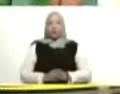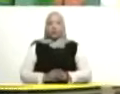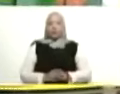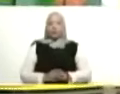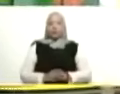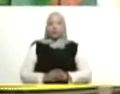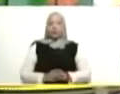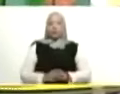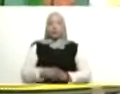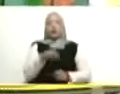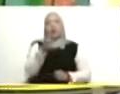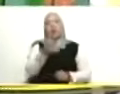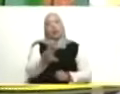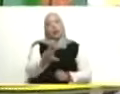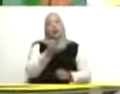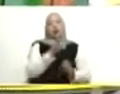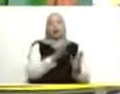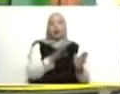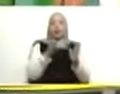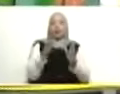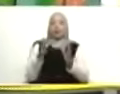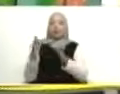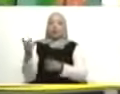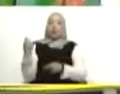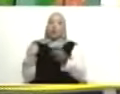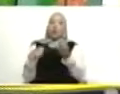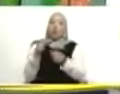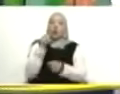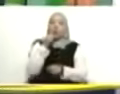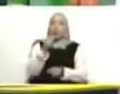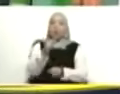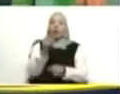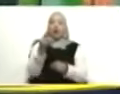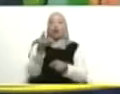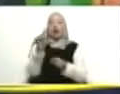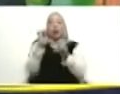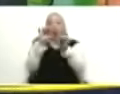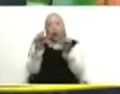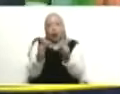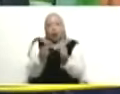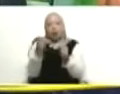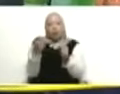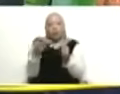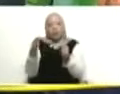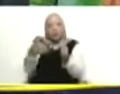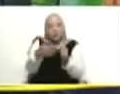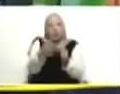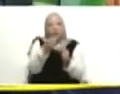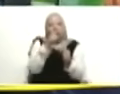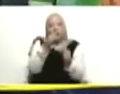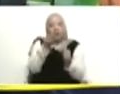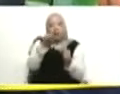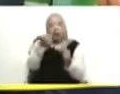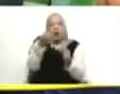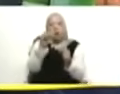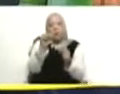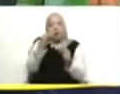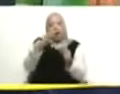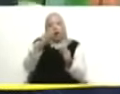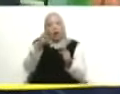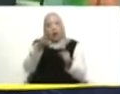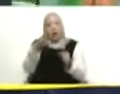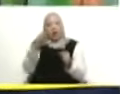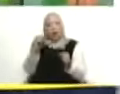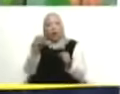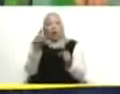Tres combinaciones que le van a explicar acá. Multitrófico se llama. Mejillones, macroalga y el famoso pepino de mar. Correcto.